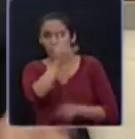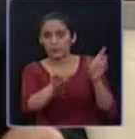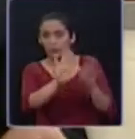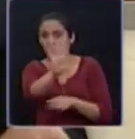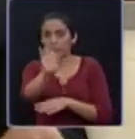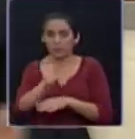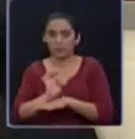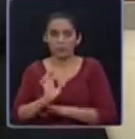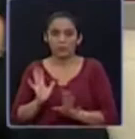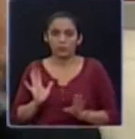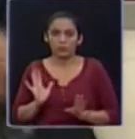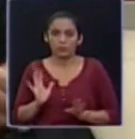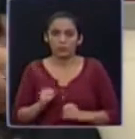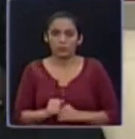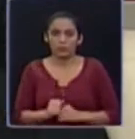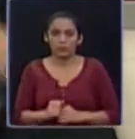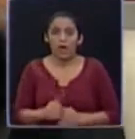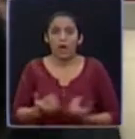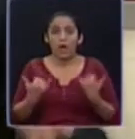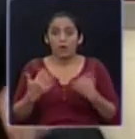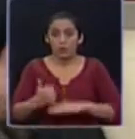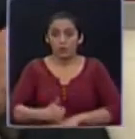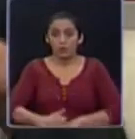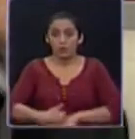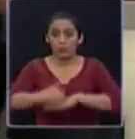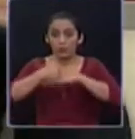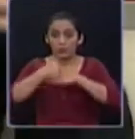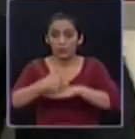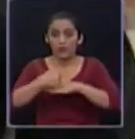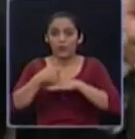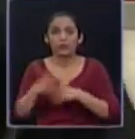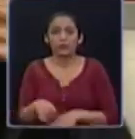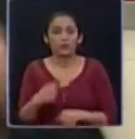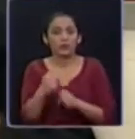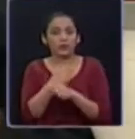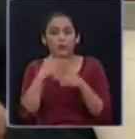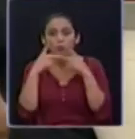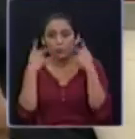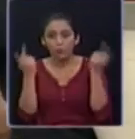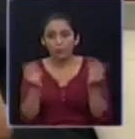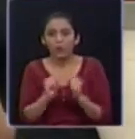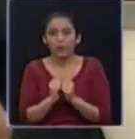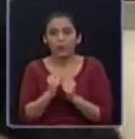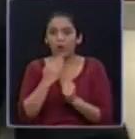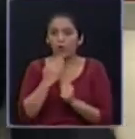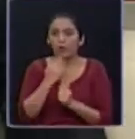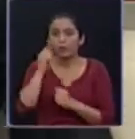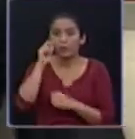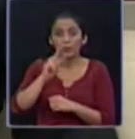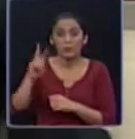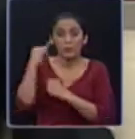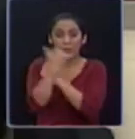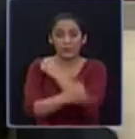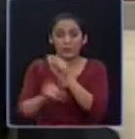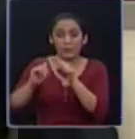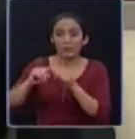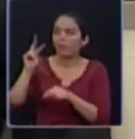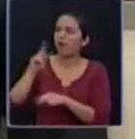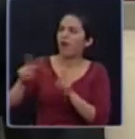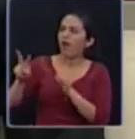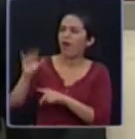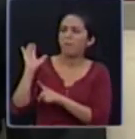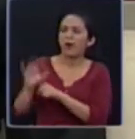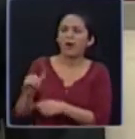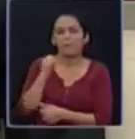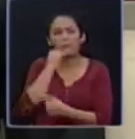funcionarios ecuatorianos no deben opinar sobre los asuntos de política interna de otras naciones. Pero si usted va a hacer